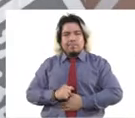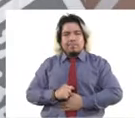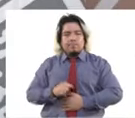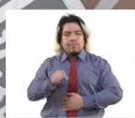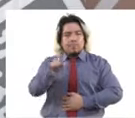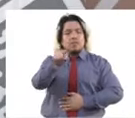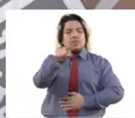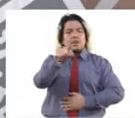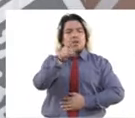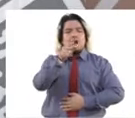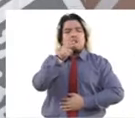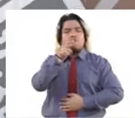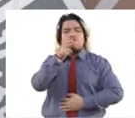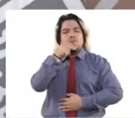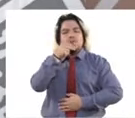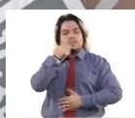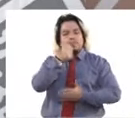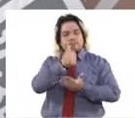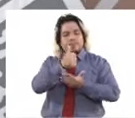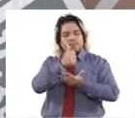Policía de la Ciudad de México,